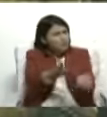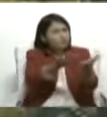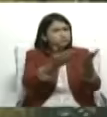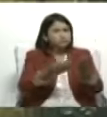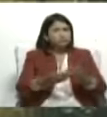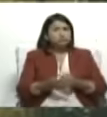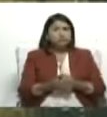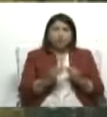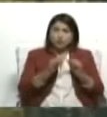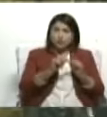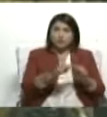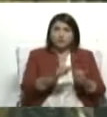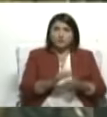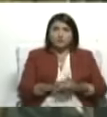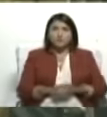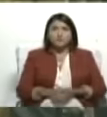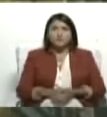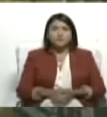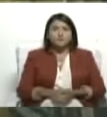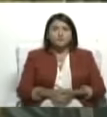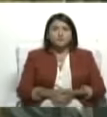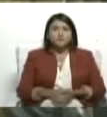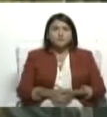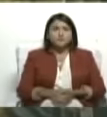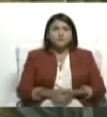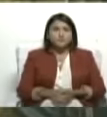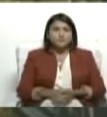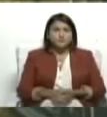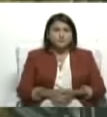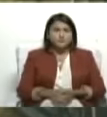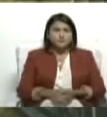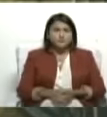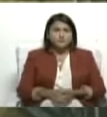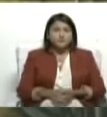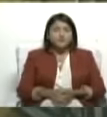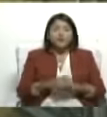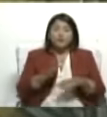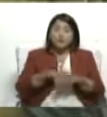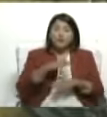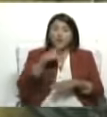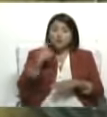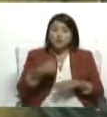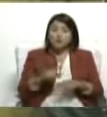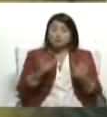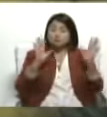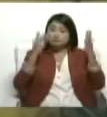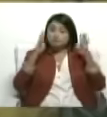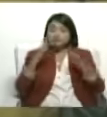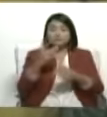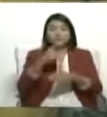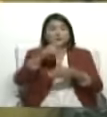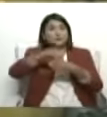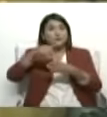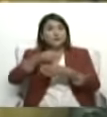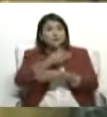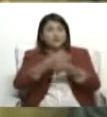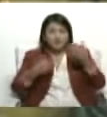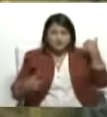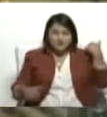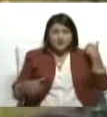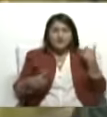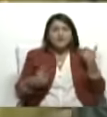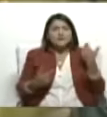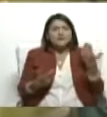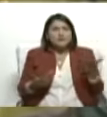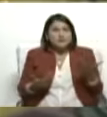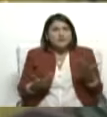entendiendo incluso en modo contexto que en su momento Rusia celebró que las elecciones presidenciales, según el acuerdo, se pudiese dar